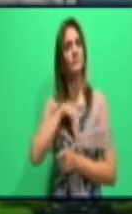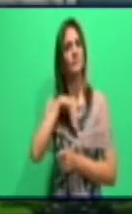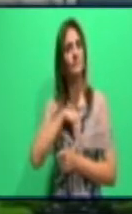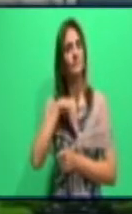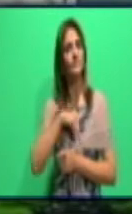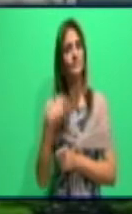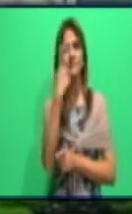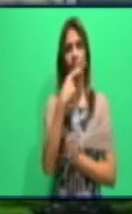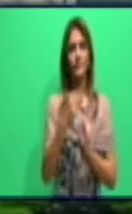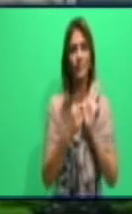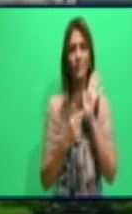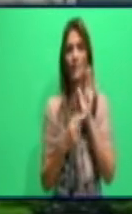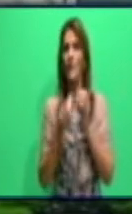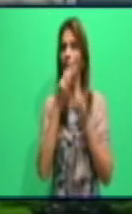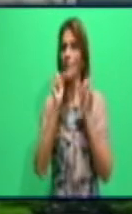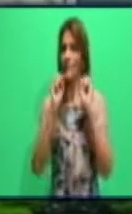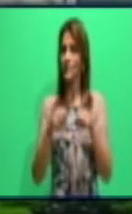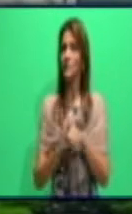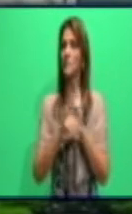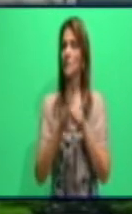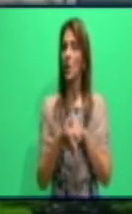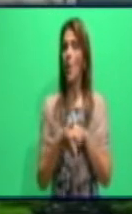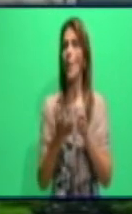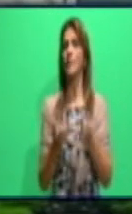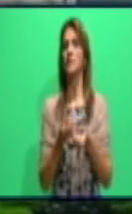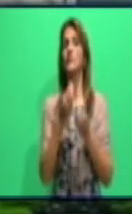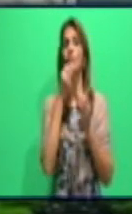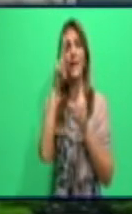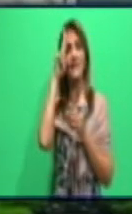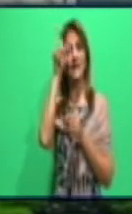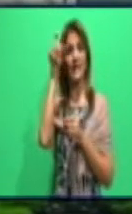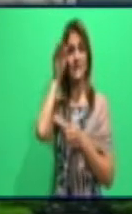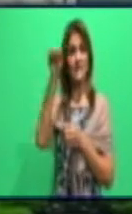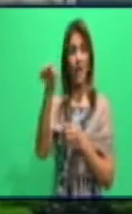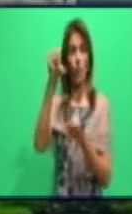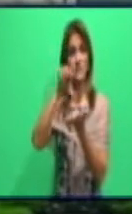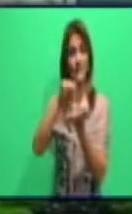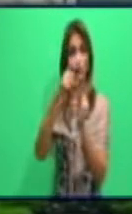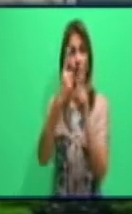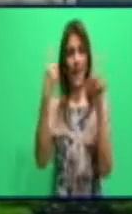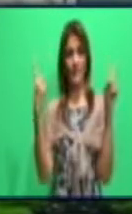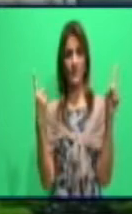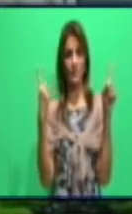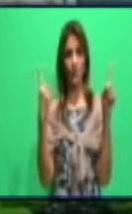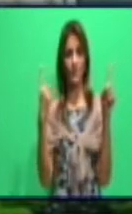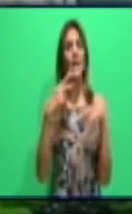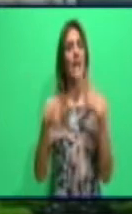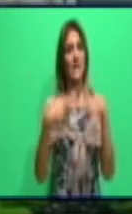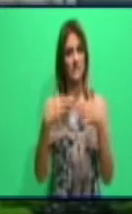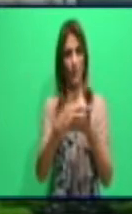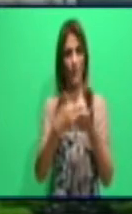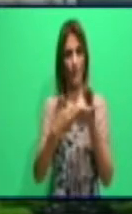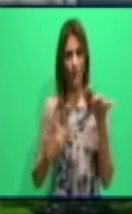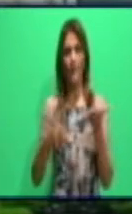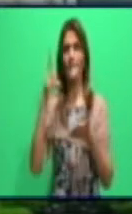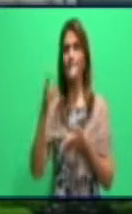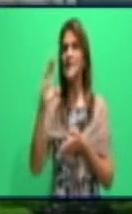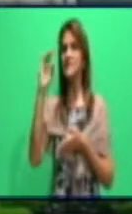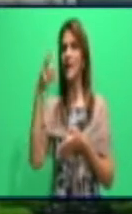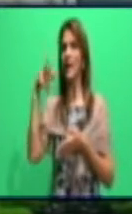a la COVID-19, fue ingresado en un centro de aislamiento, su PCR dio negativo.